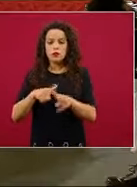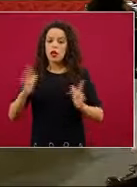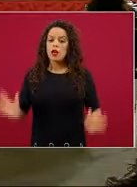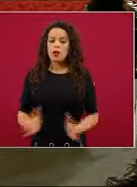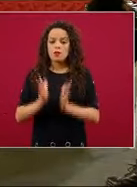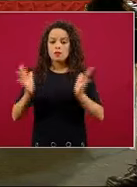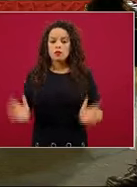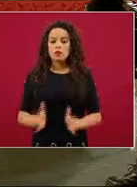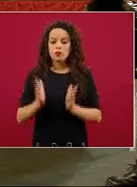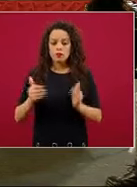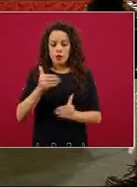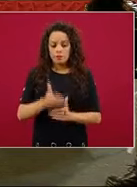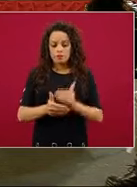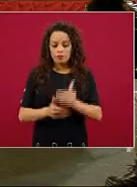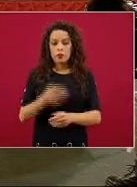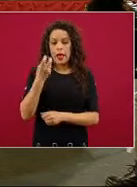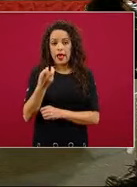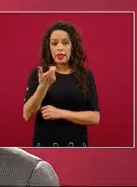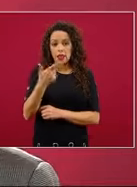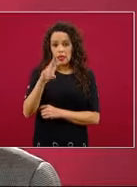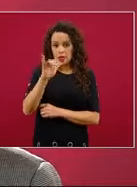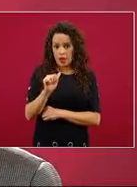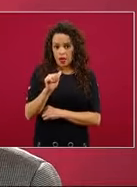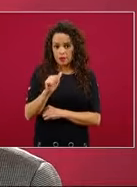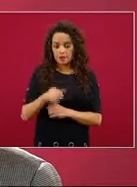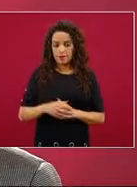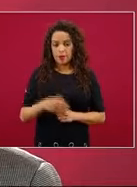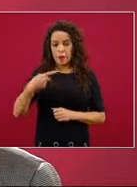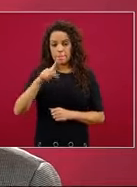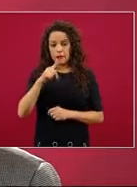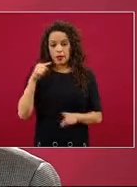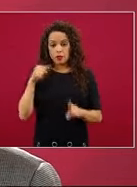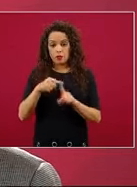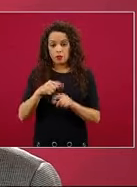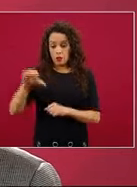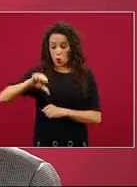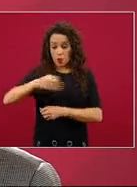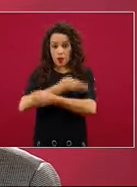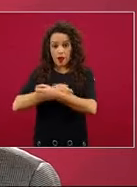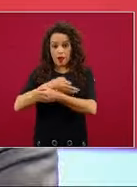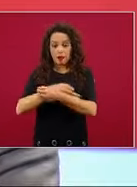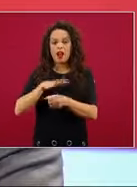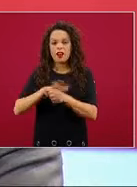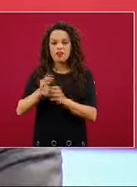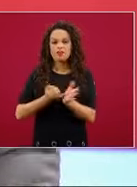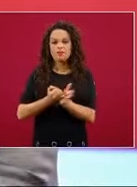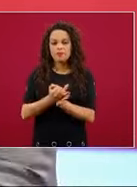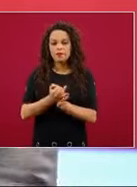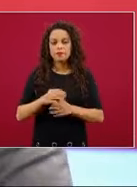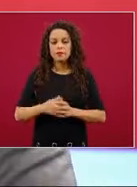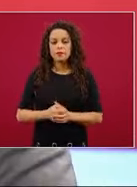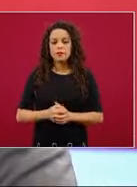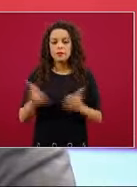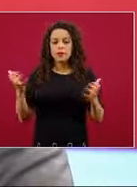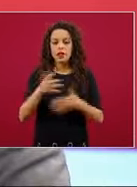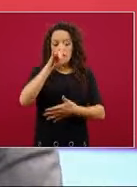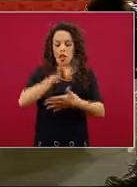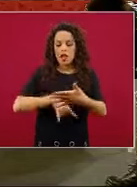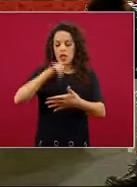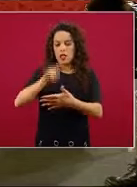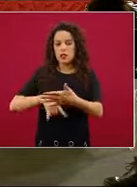procedimientos de estas guías. Se resolvió en particular que hoy por la tarde enviaríamos una lista